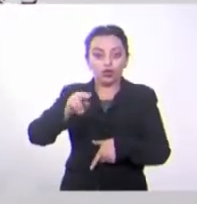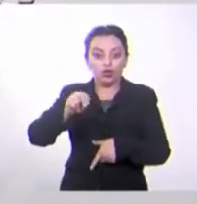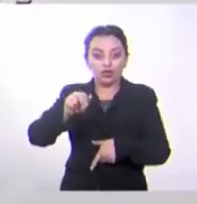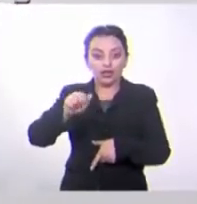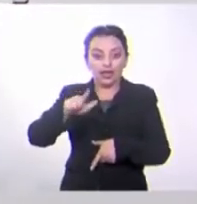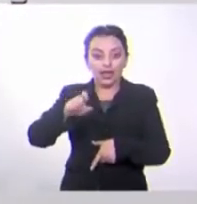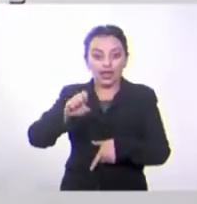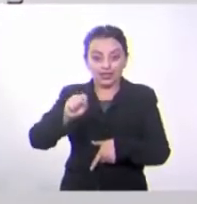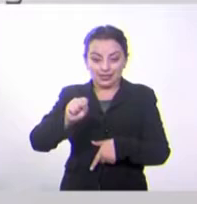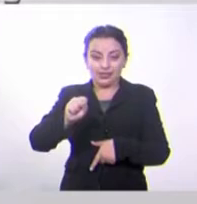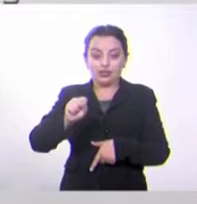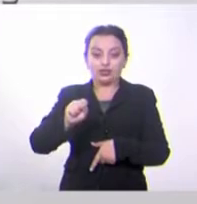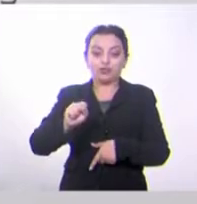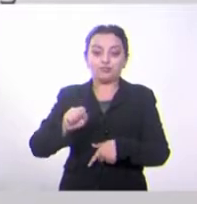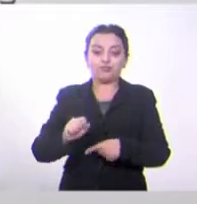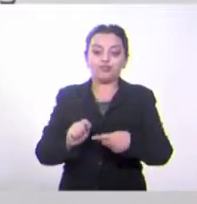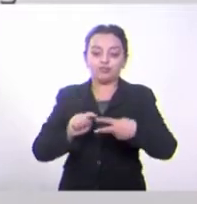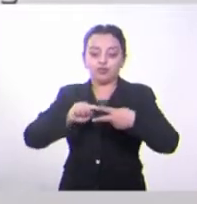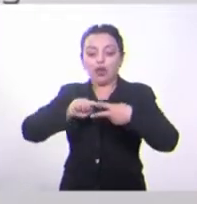ángulos